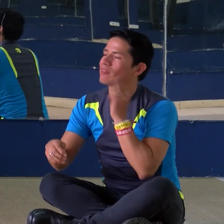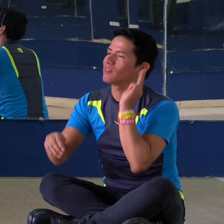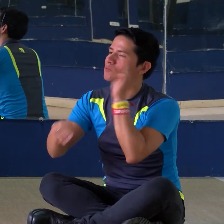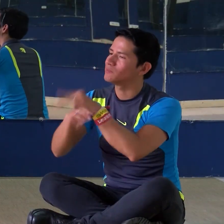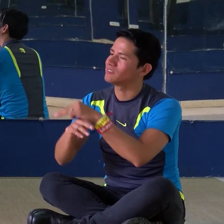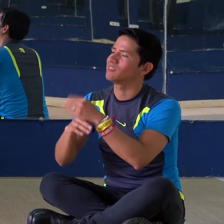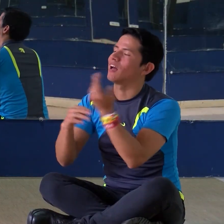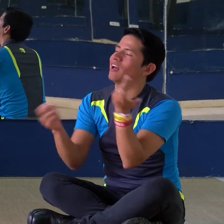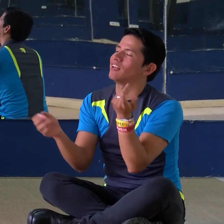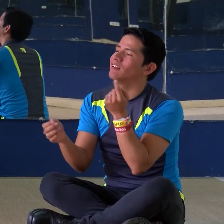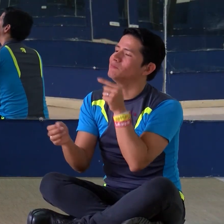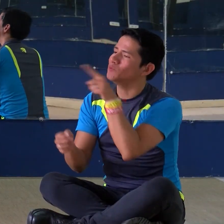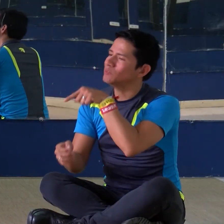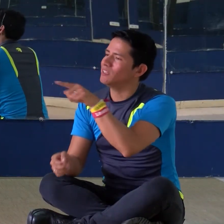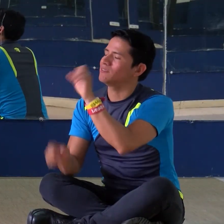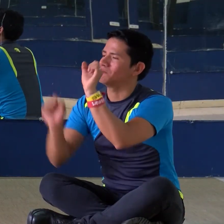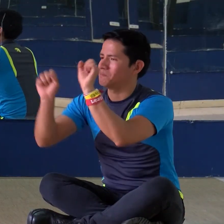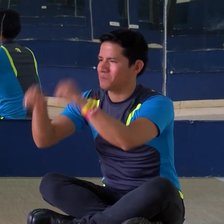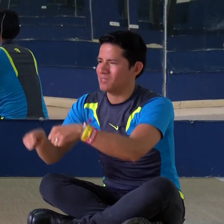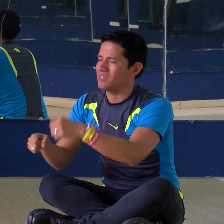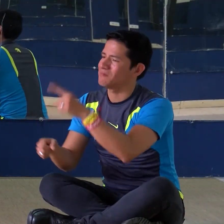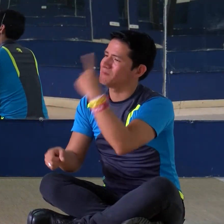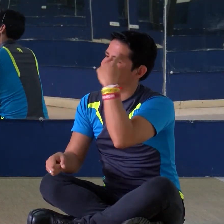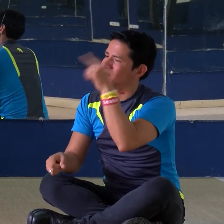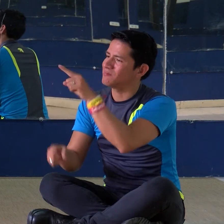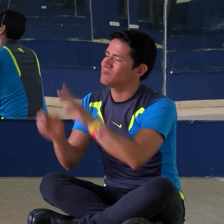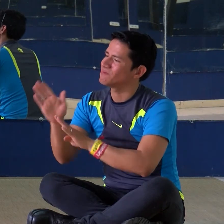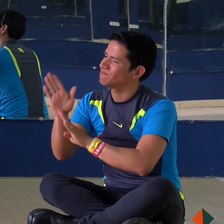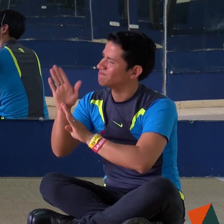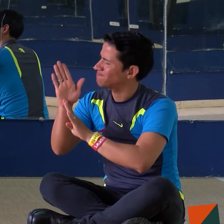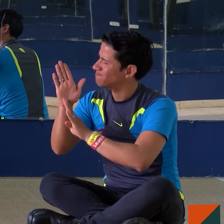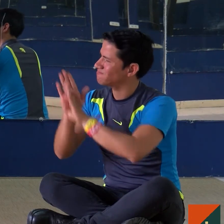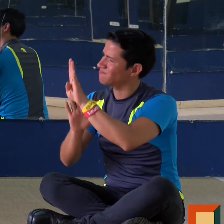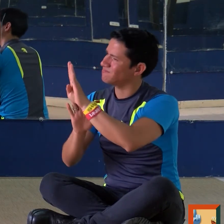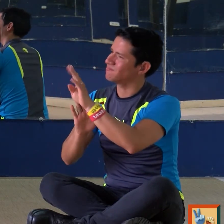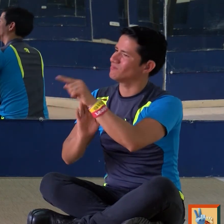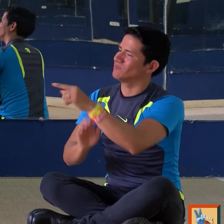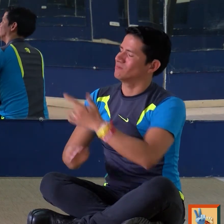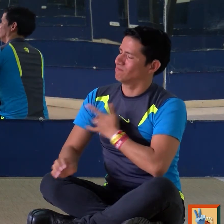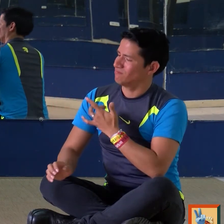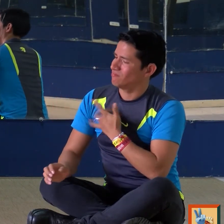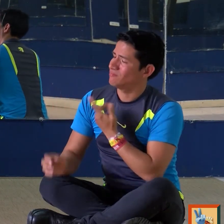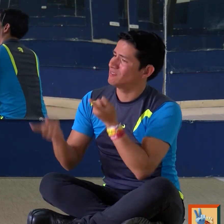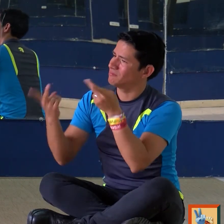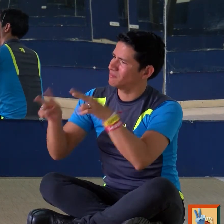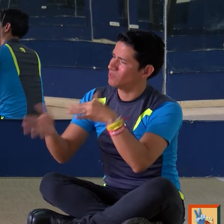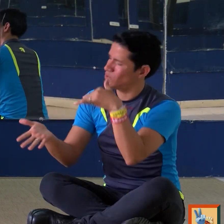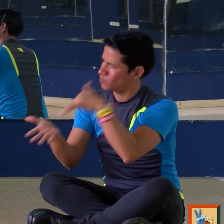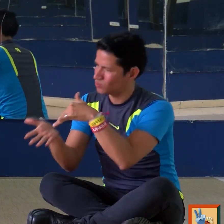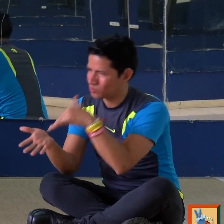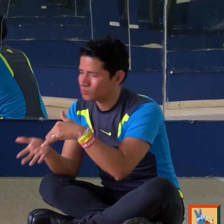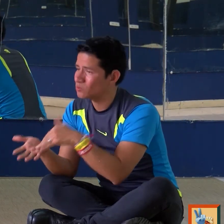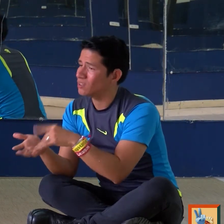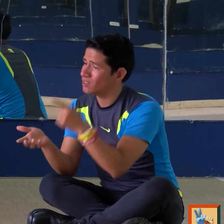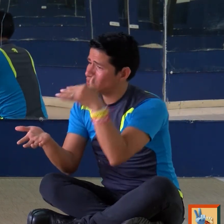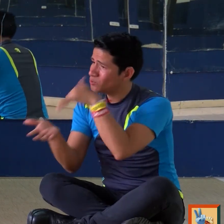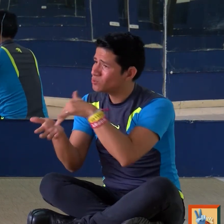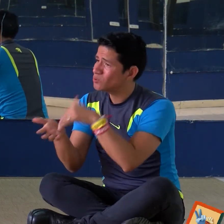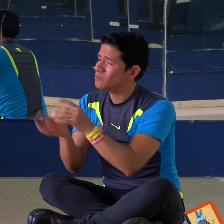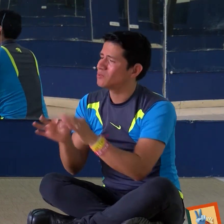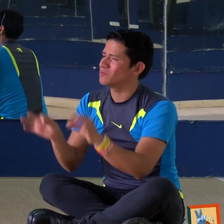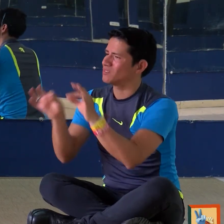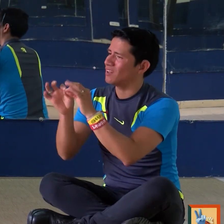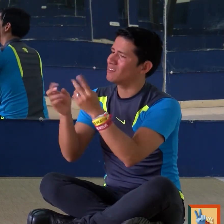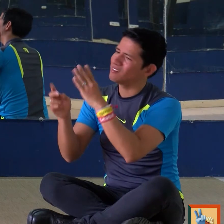Finalmente quiero enviarles un mensaje a ustedes, mi comunidad de personas sordas. Quiero decirles que pueden superarse a sí mismos,